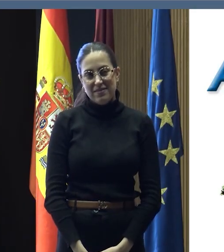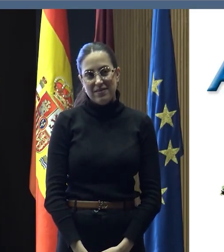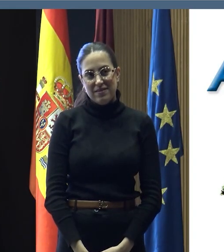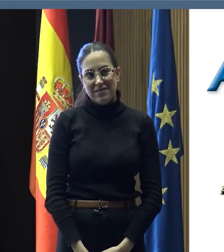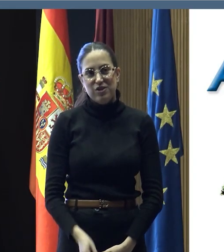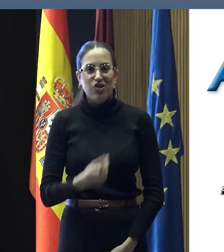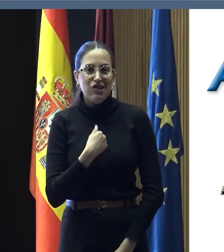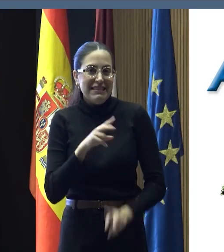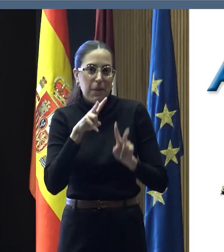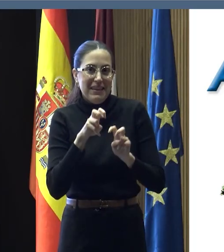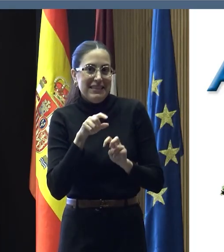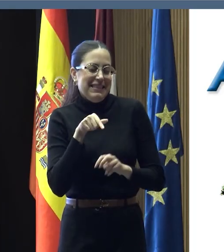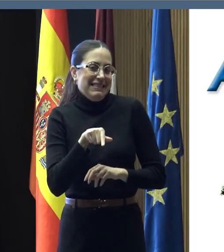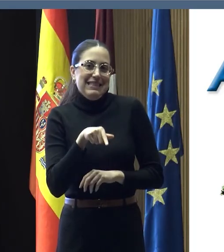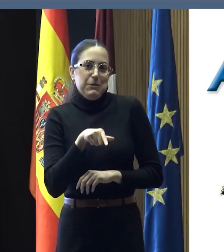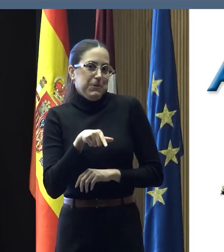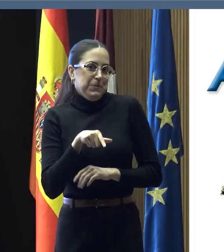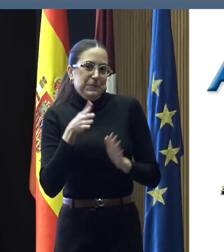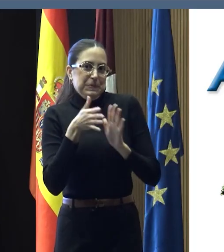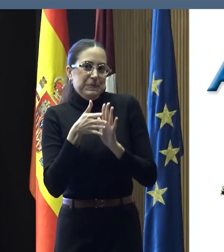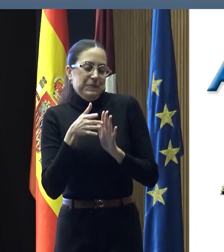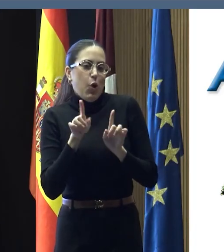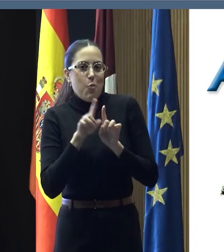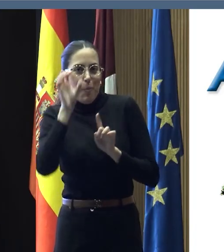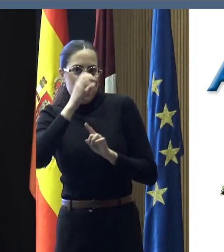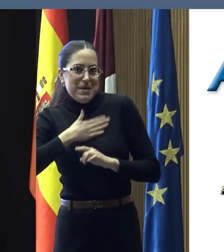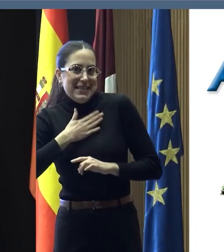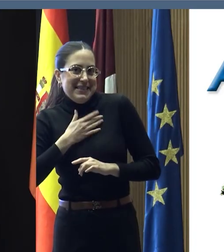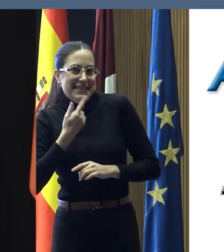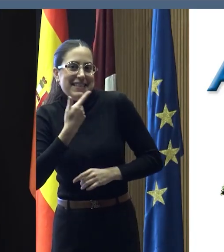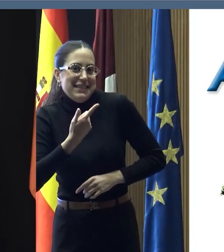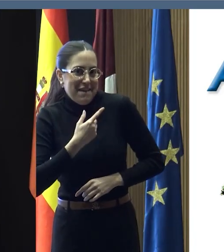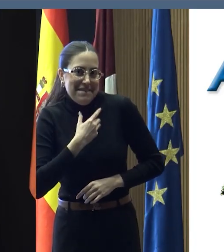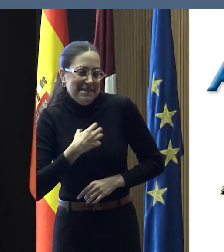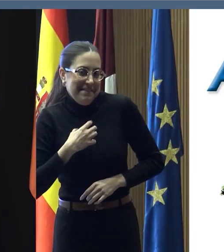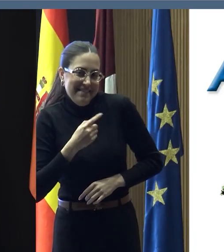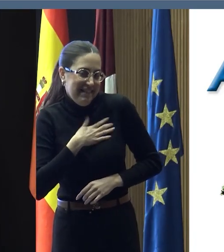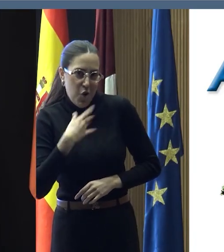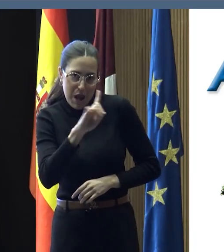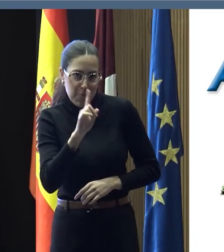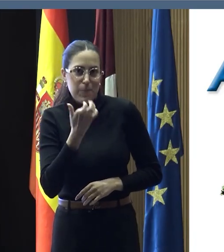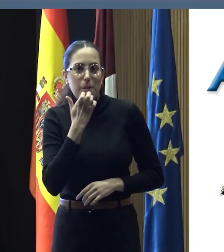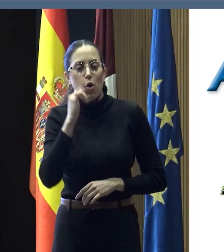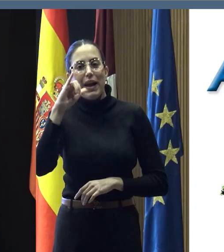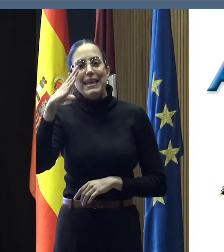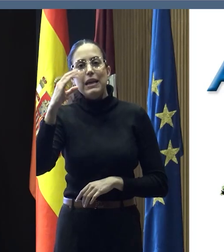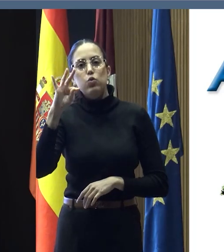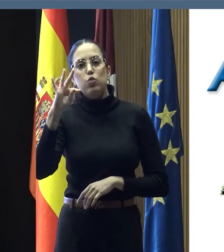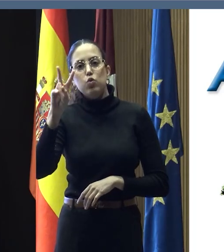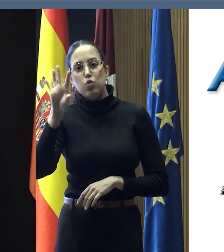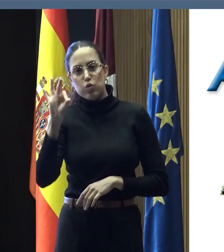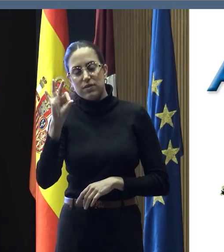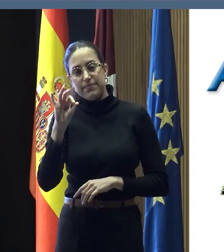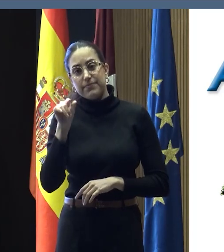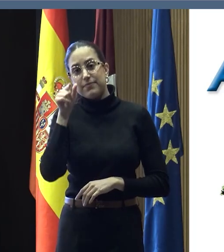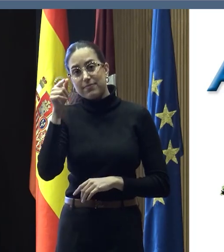yo ahí no quiero decir nada, pero por ejemplo, en los ictus, pues gracias a las